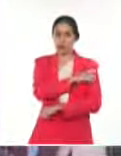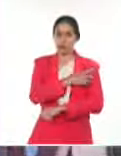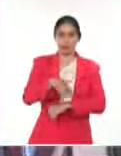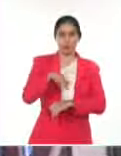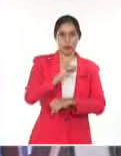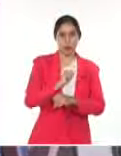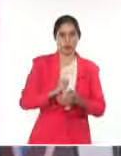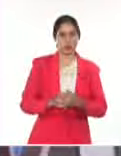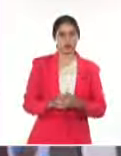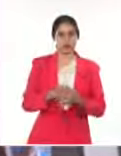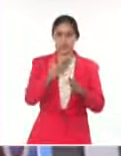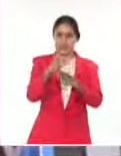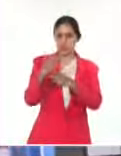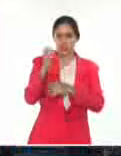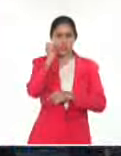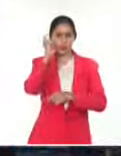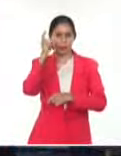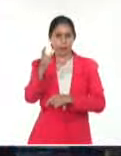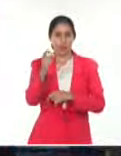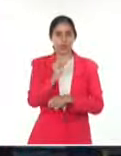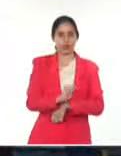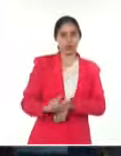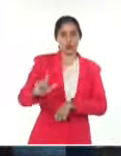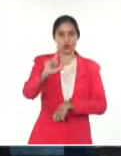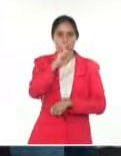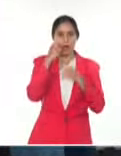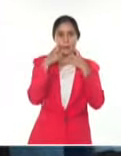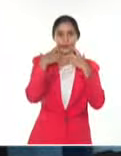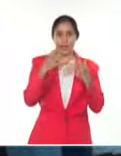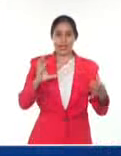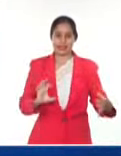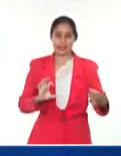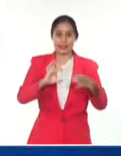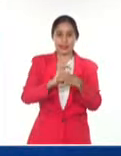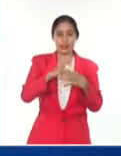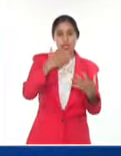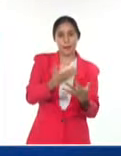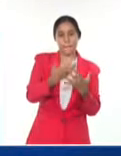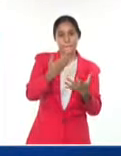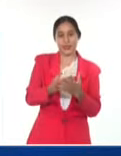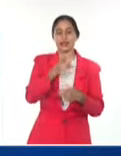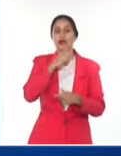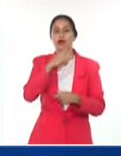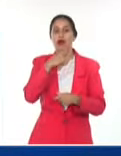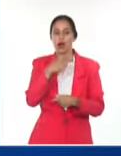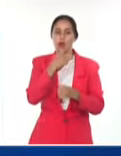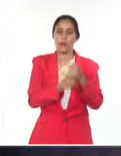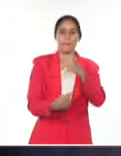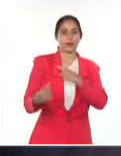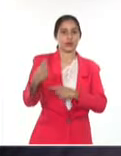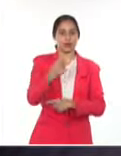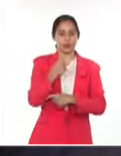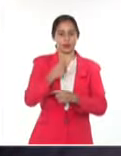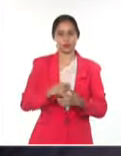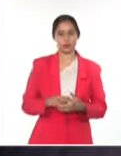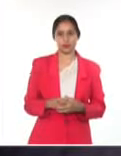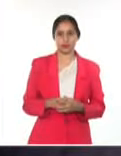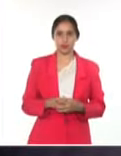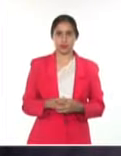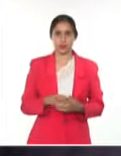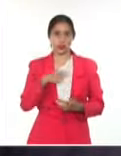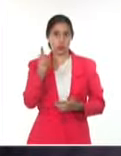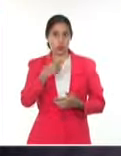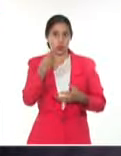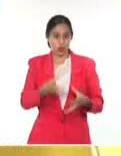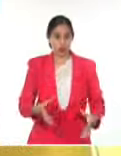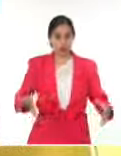Medios de impacto social asociados al servicio de acueducto constituyen prioridad. Nosotros producimos tanques de 2.100